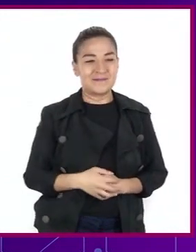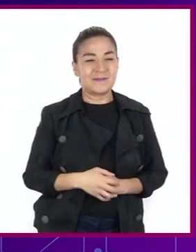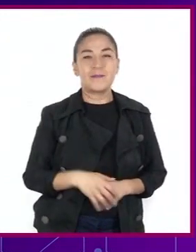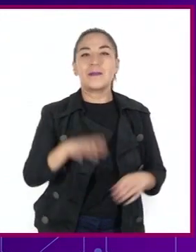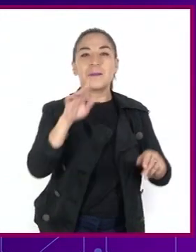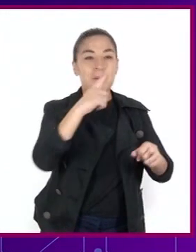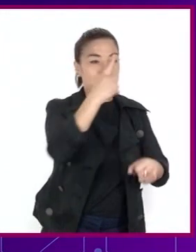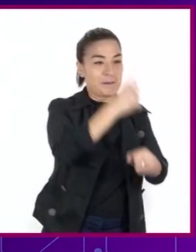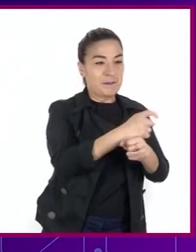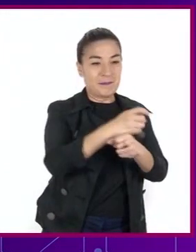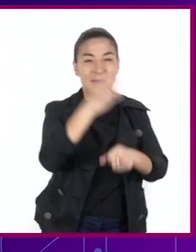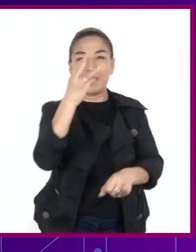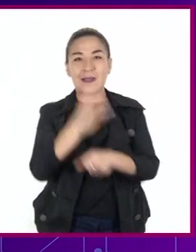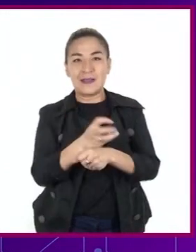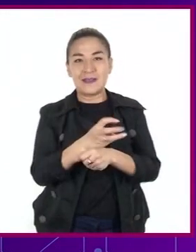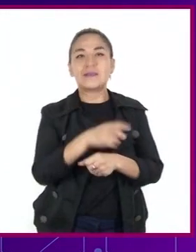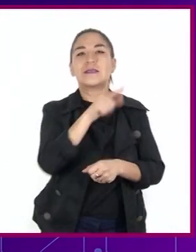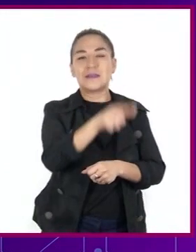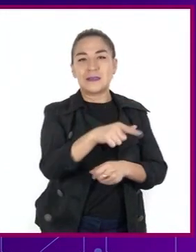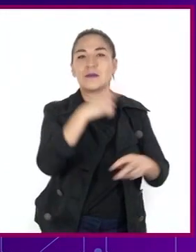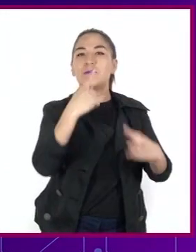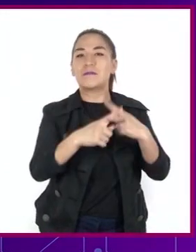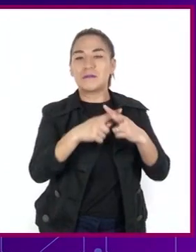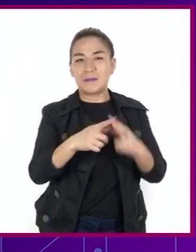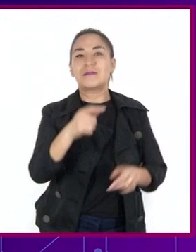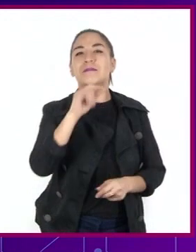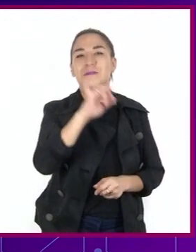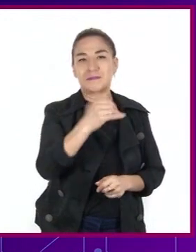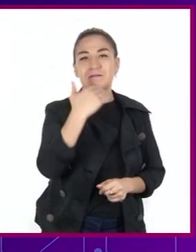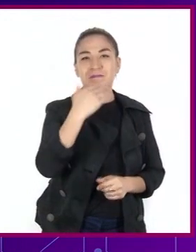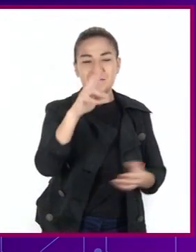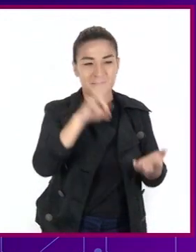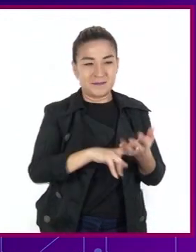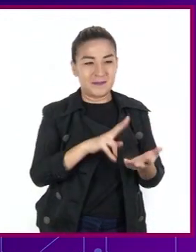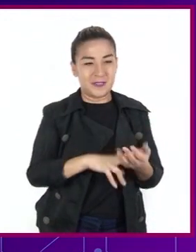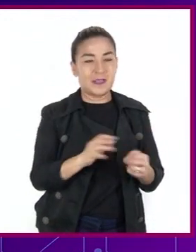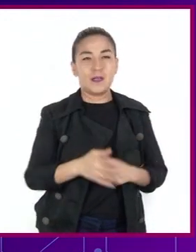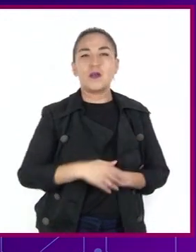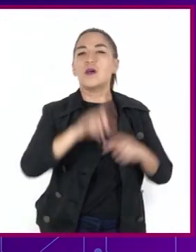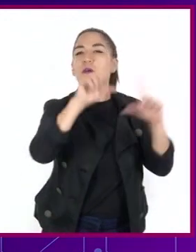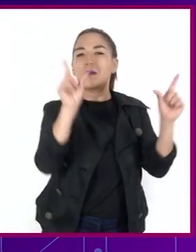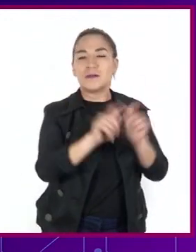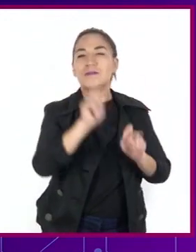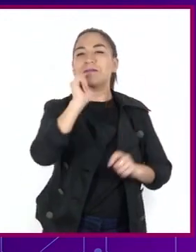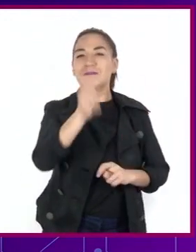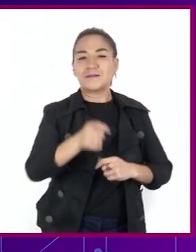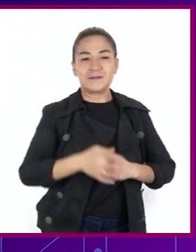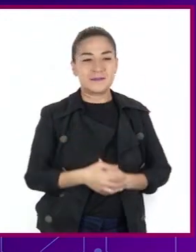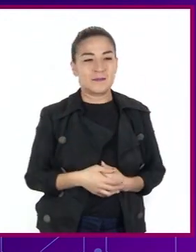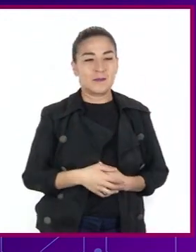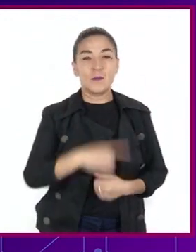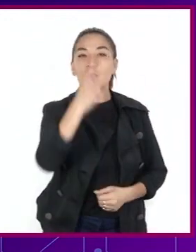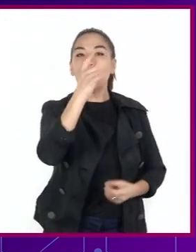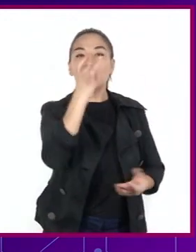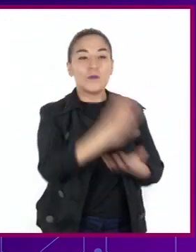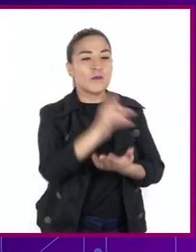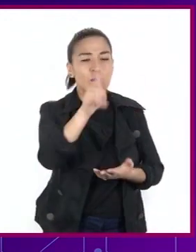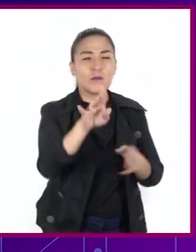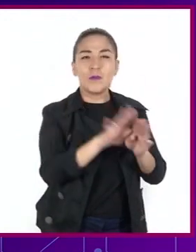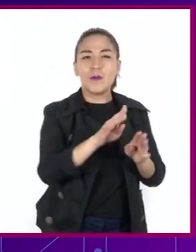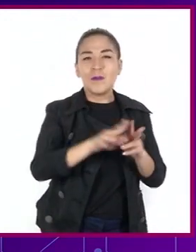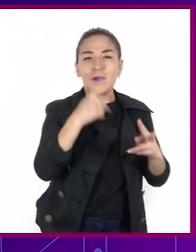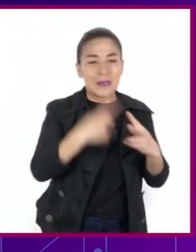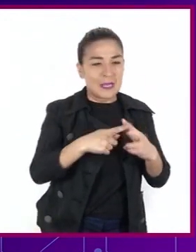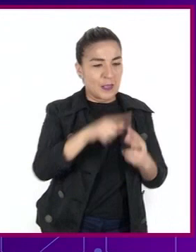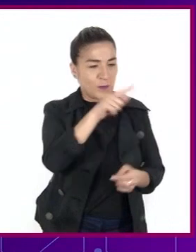la primera y la tercera expresión algebraicas son equivalentes. Podemos concluir que no basta con calcular un